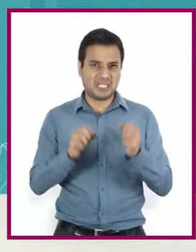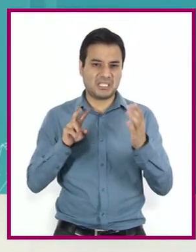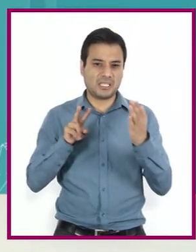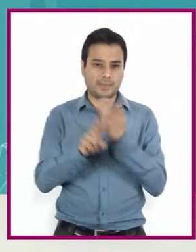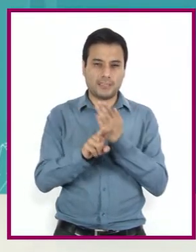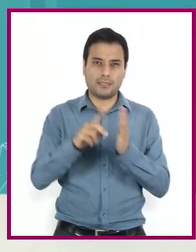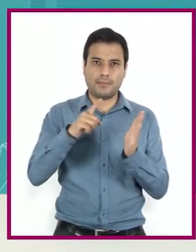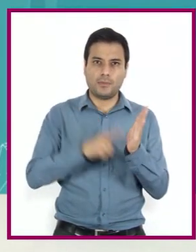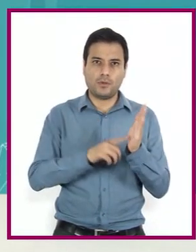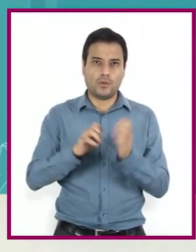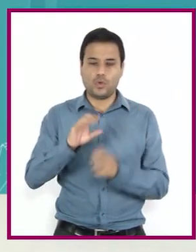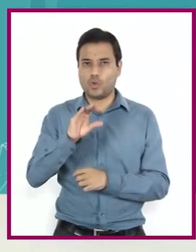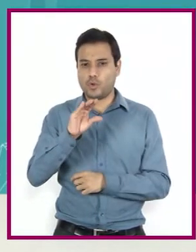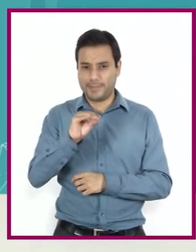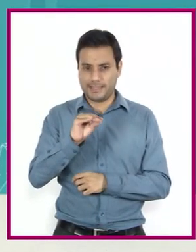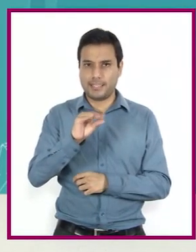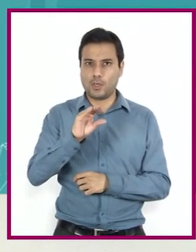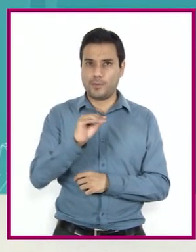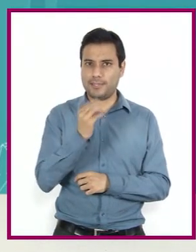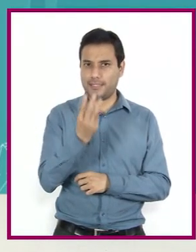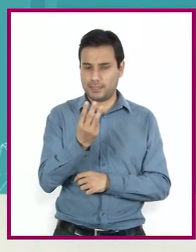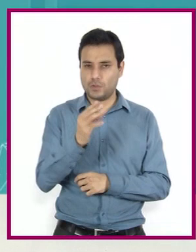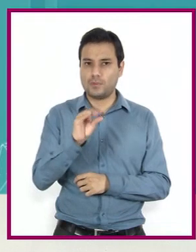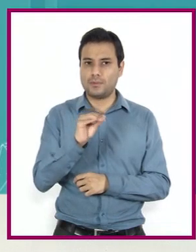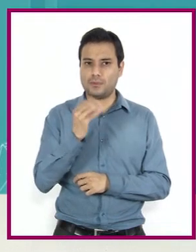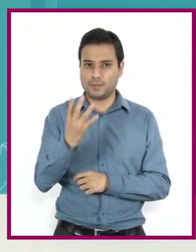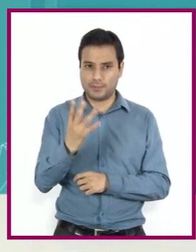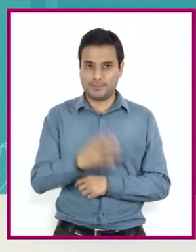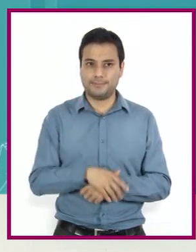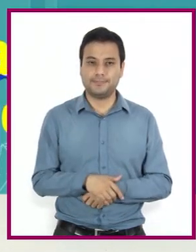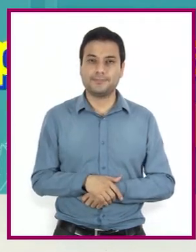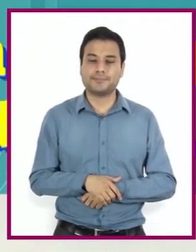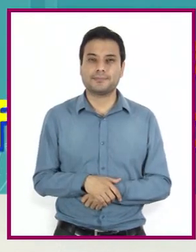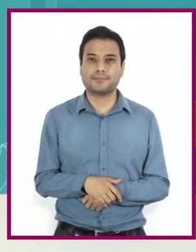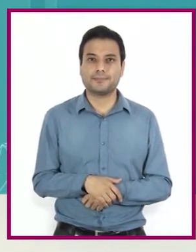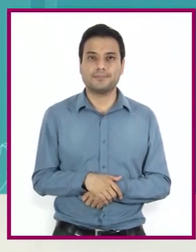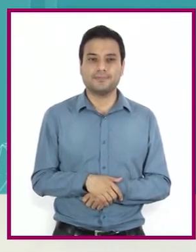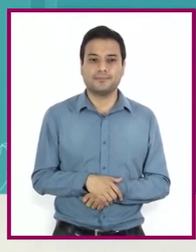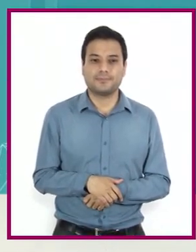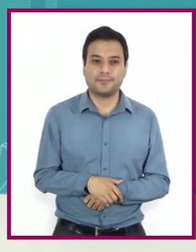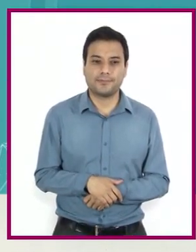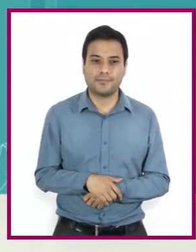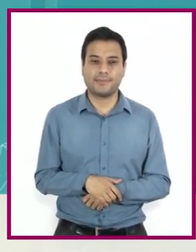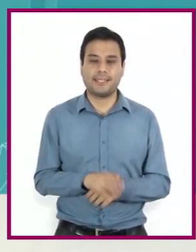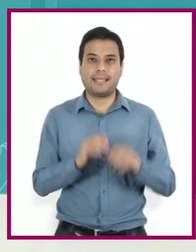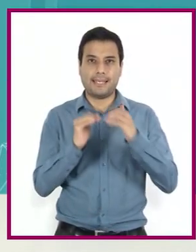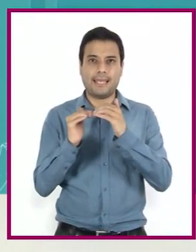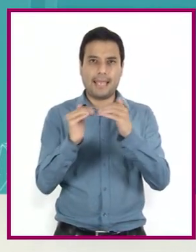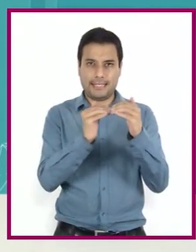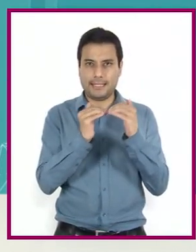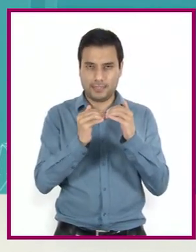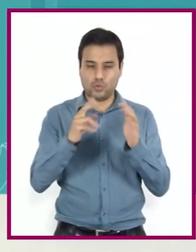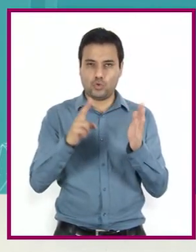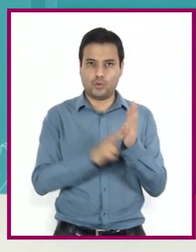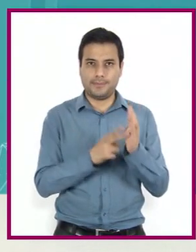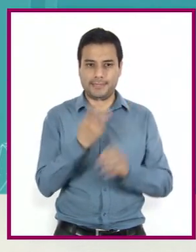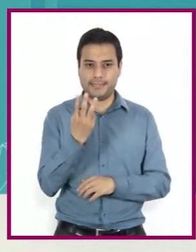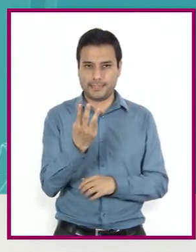transparencia, 1990, 1993, 1994, equidad,